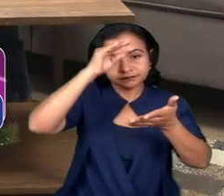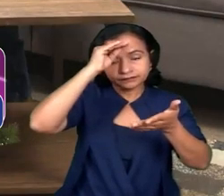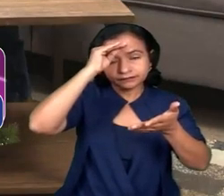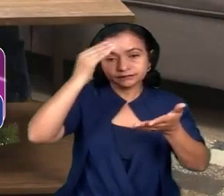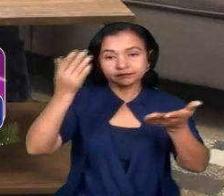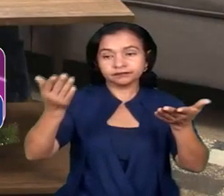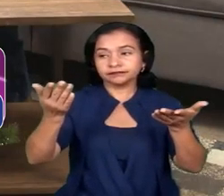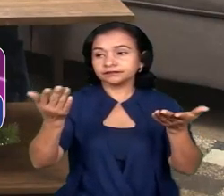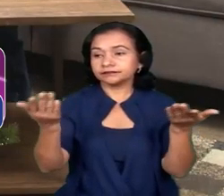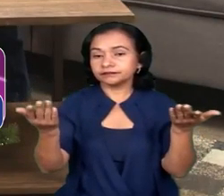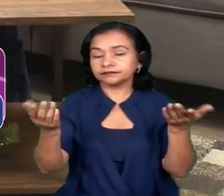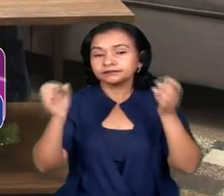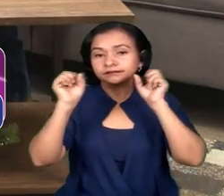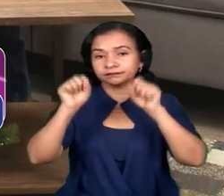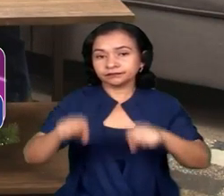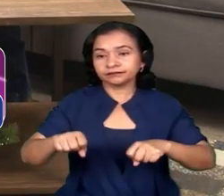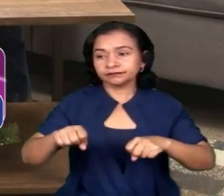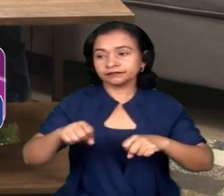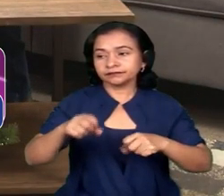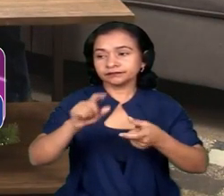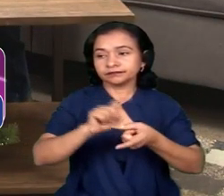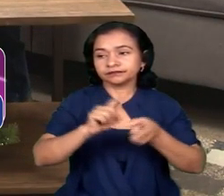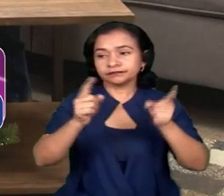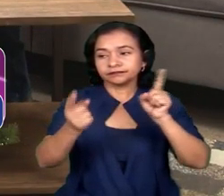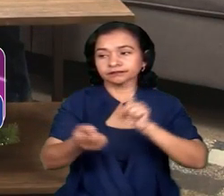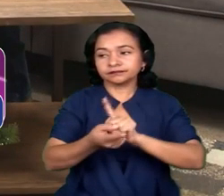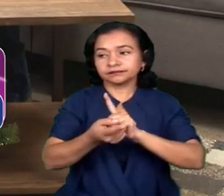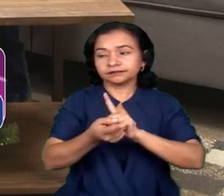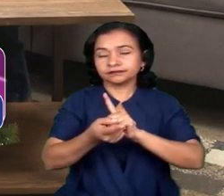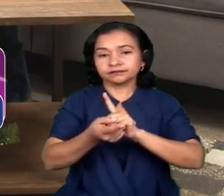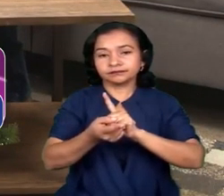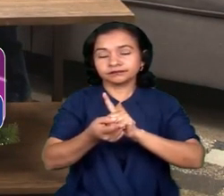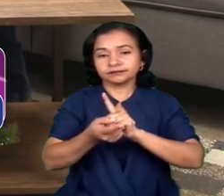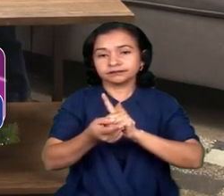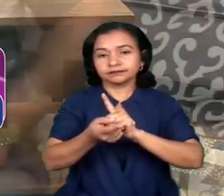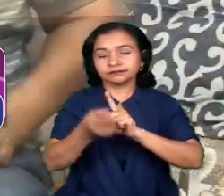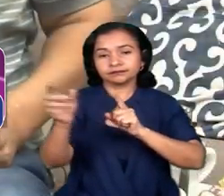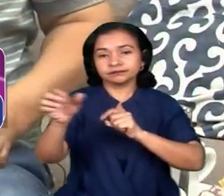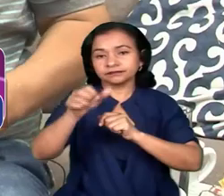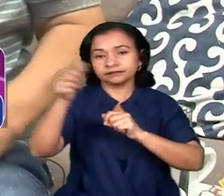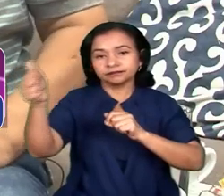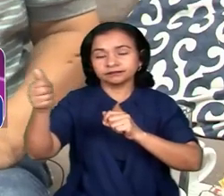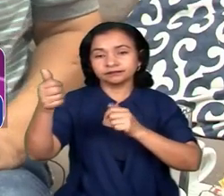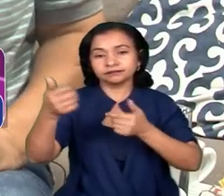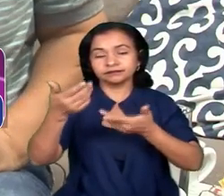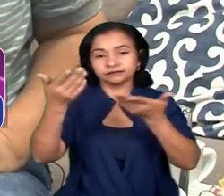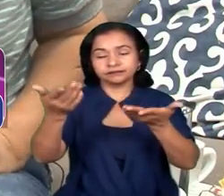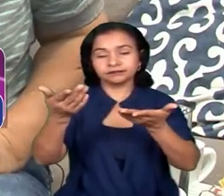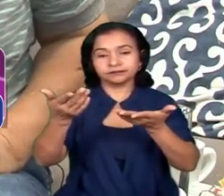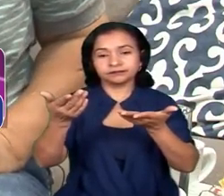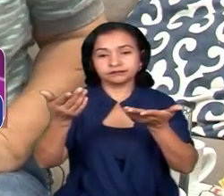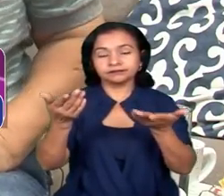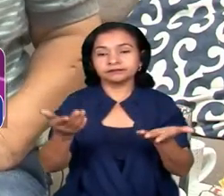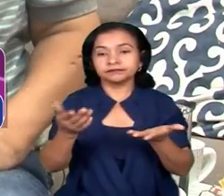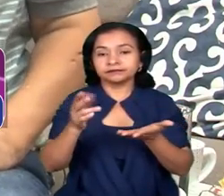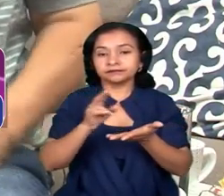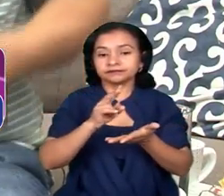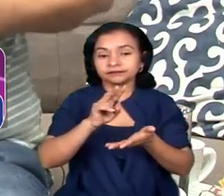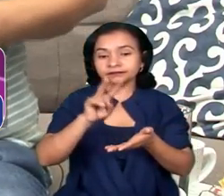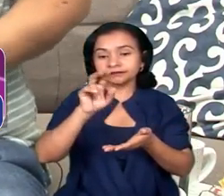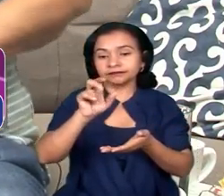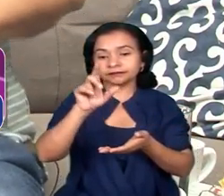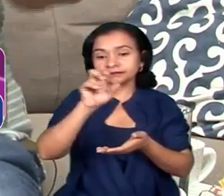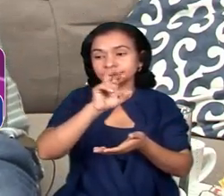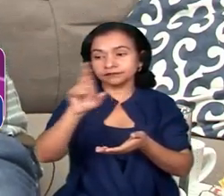la capacitación para poder transformar mi producto en otro, darle valor agregado. Que